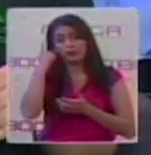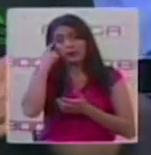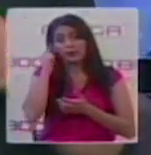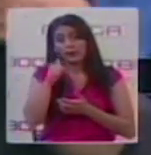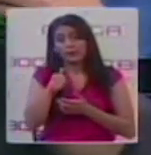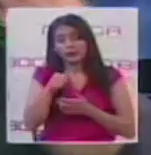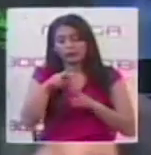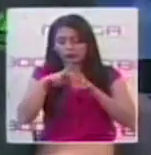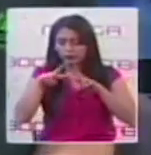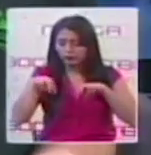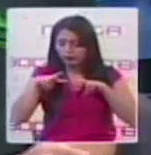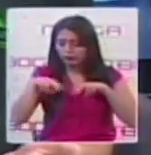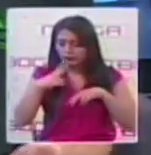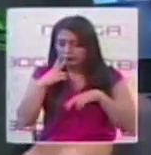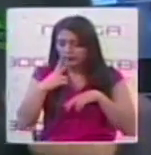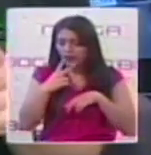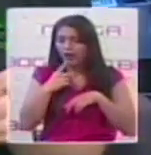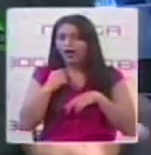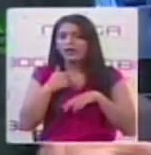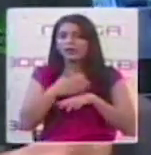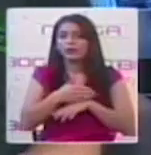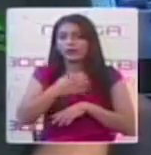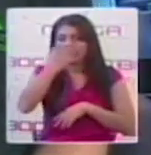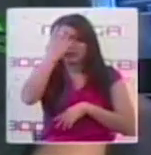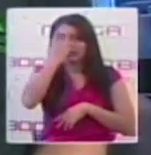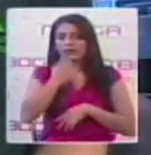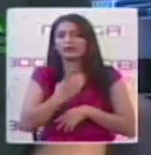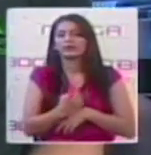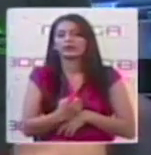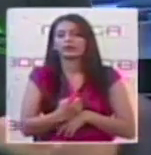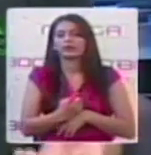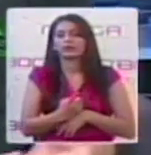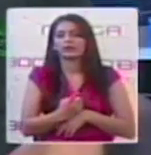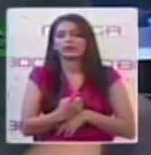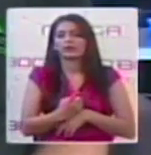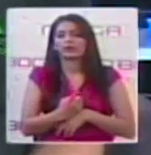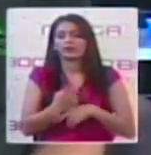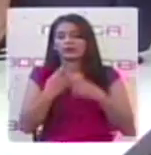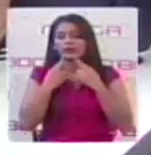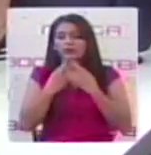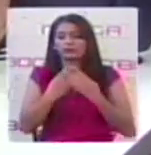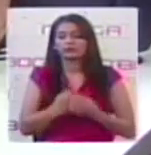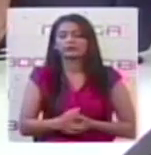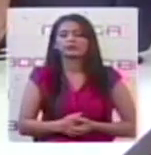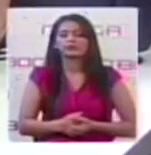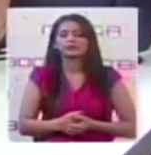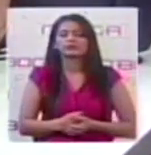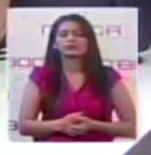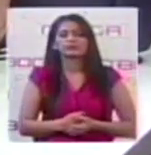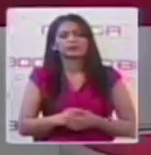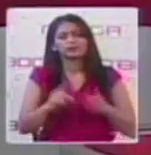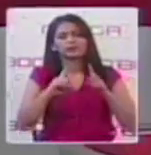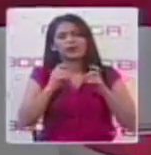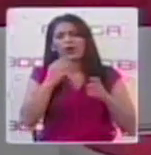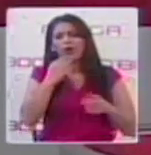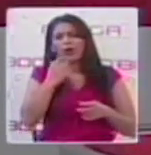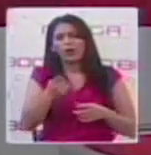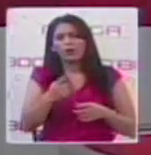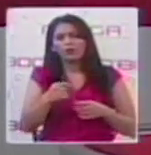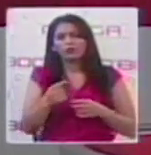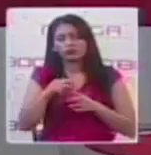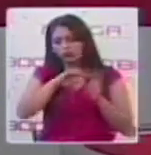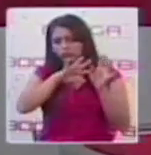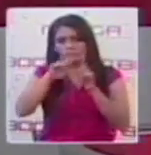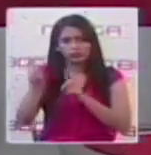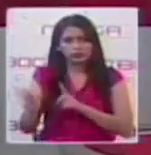y tienen que tomar las decisiones en base a lo que fue las variables del estudio. Ok, pero cuénteme algo, ¿de qué manera esta simulación interactiva